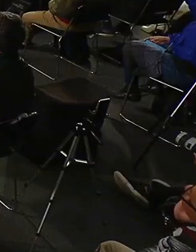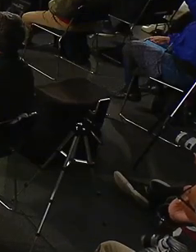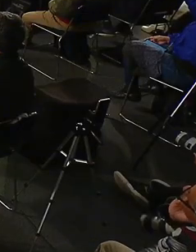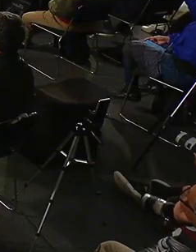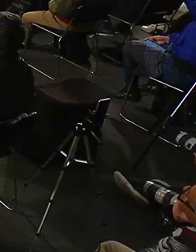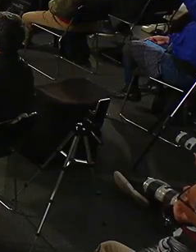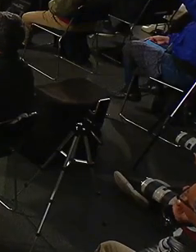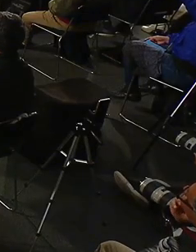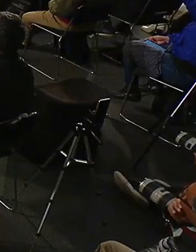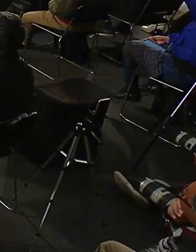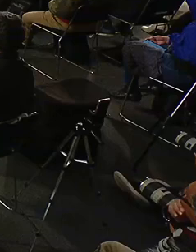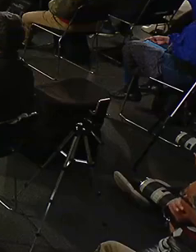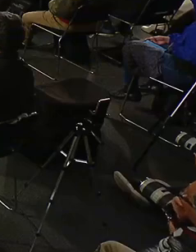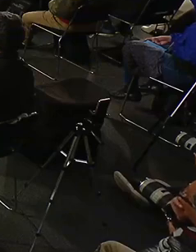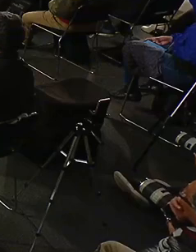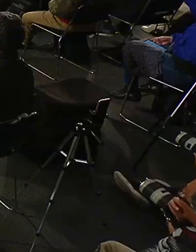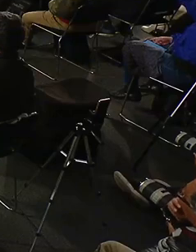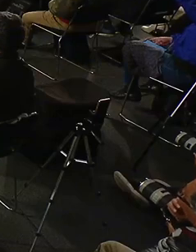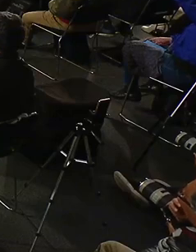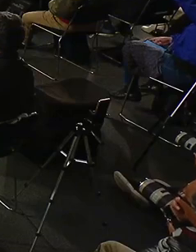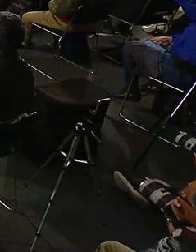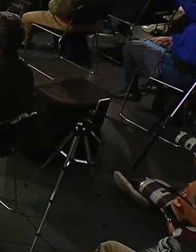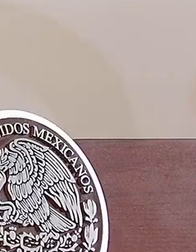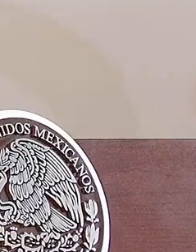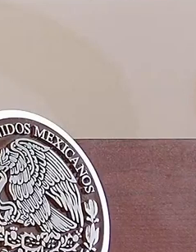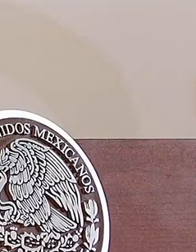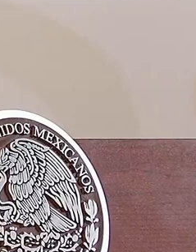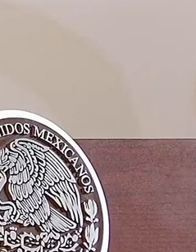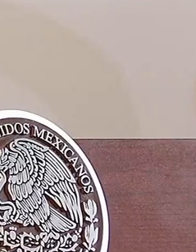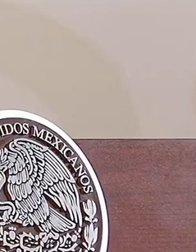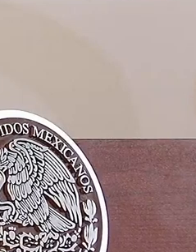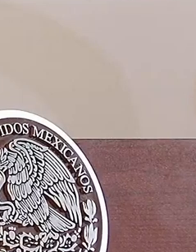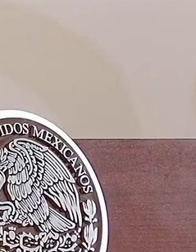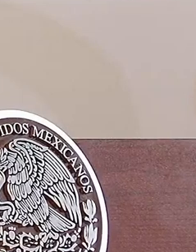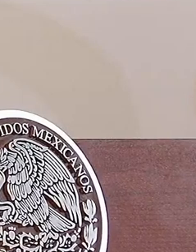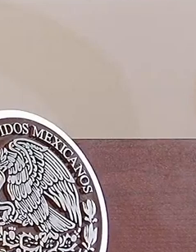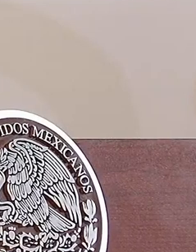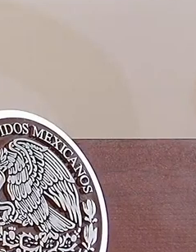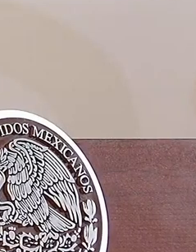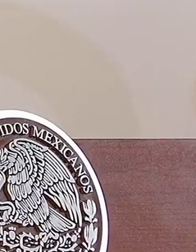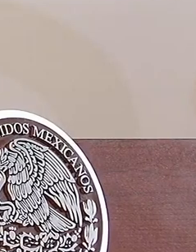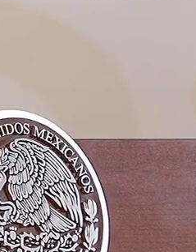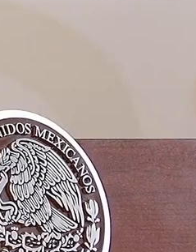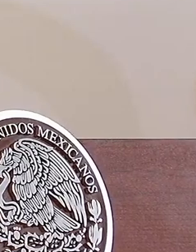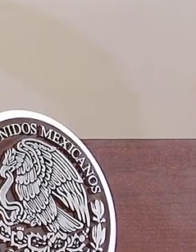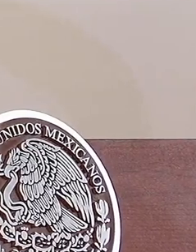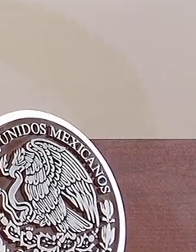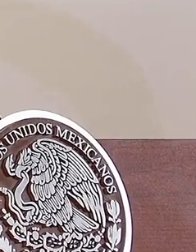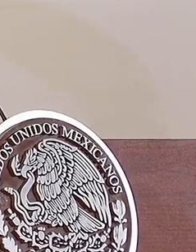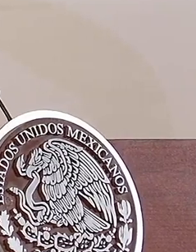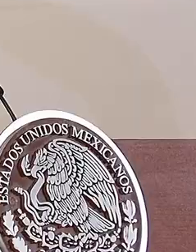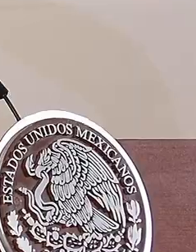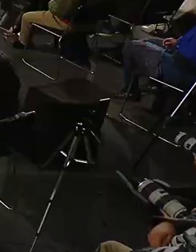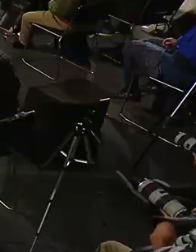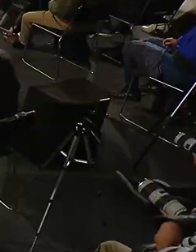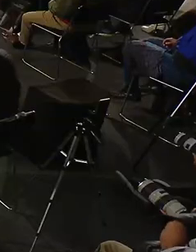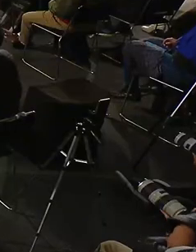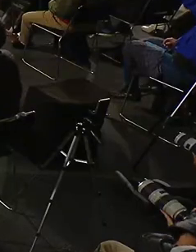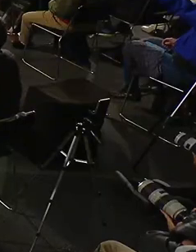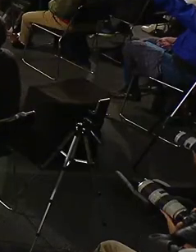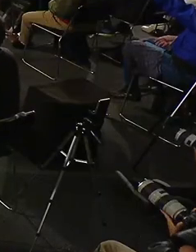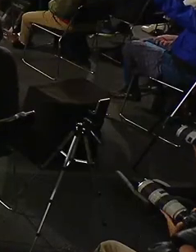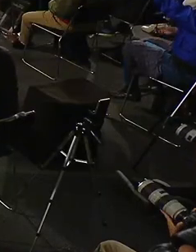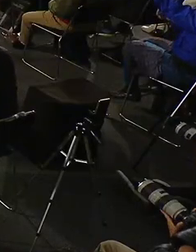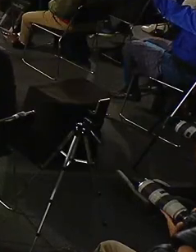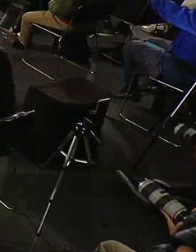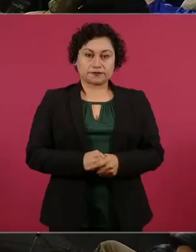Que no te haga bobo, Jacobo. Pero eso no, se portó muy bien después que salió de Televisa. Muy bien, muy